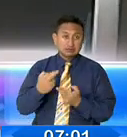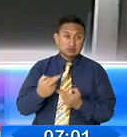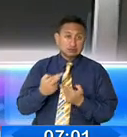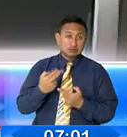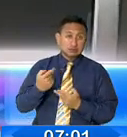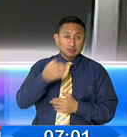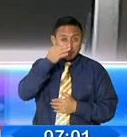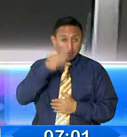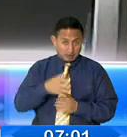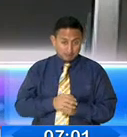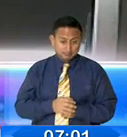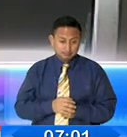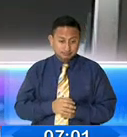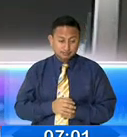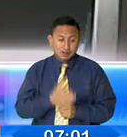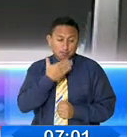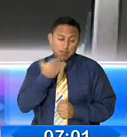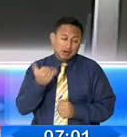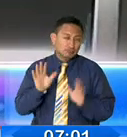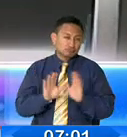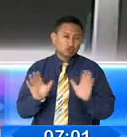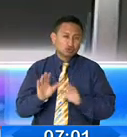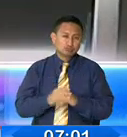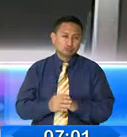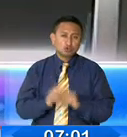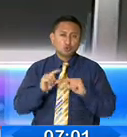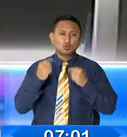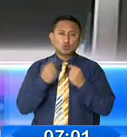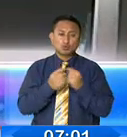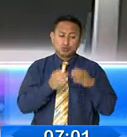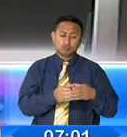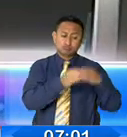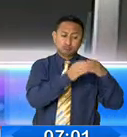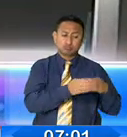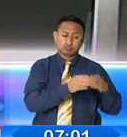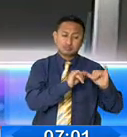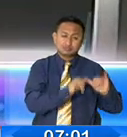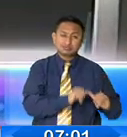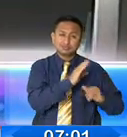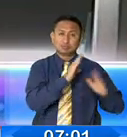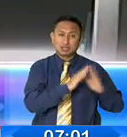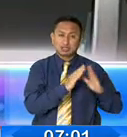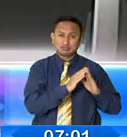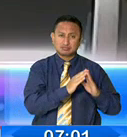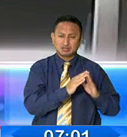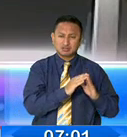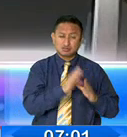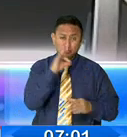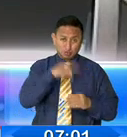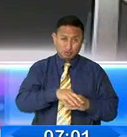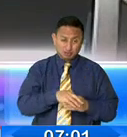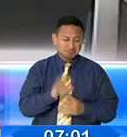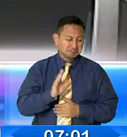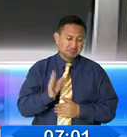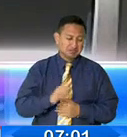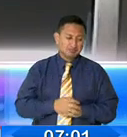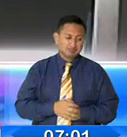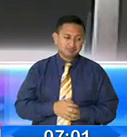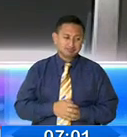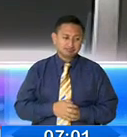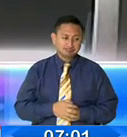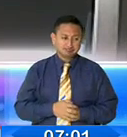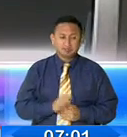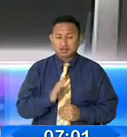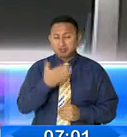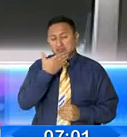exámenes y sencillamente un grupo mayoritario que no quiso acercarse a sufragar y que prefiere pagar la